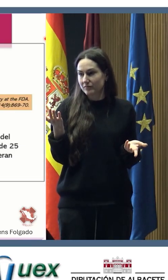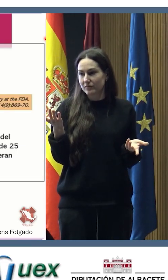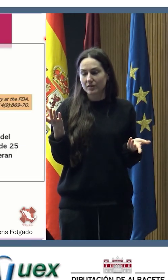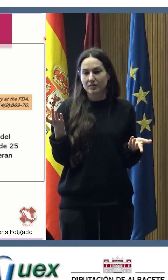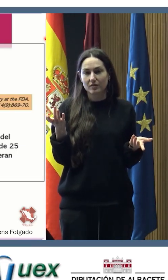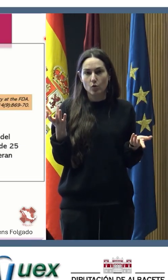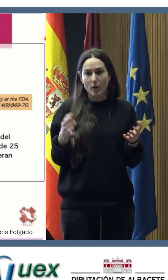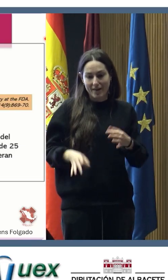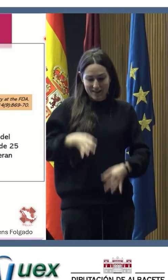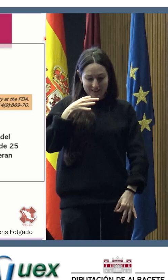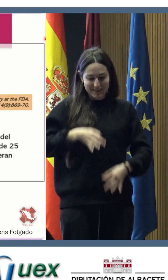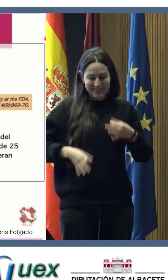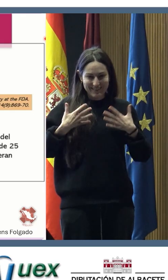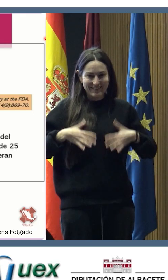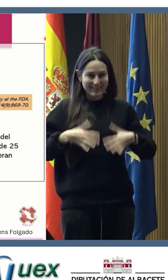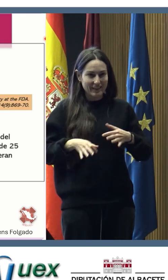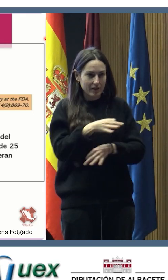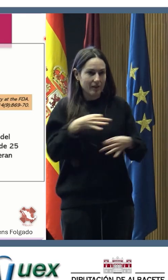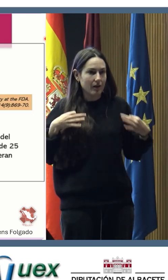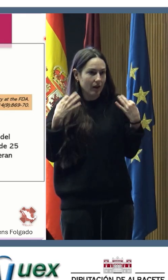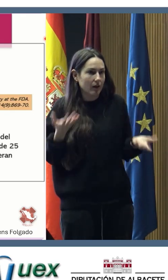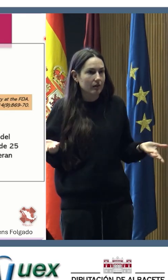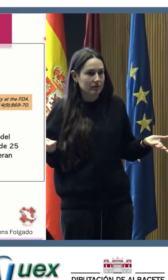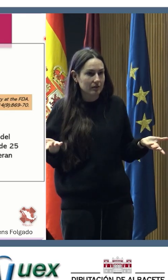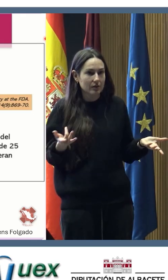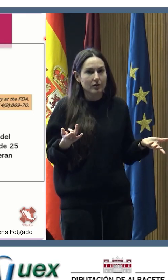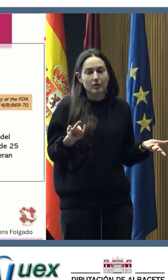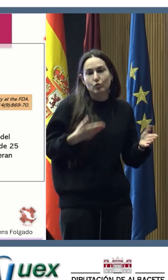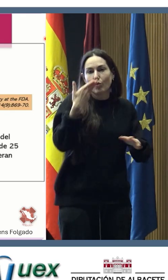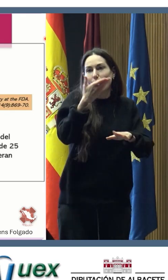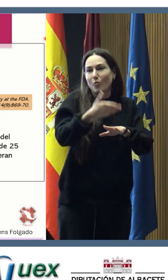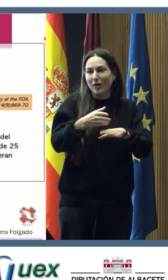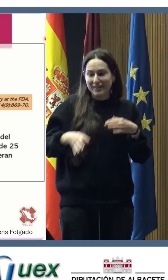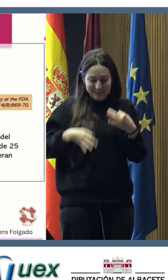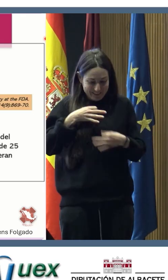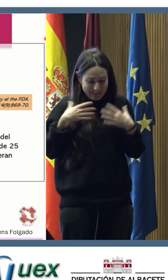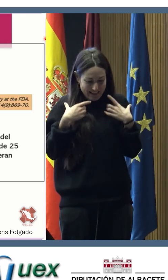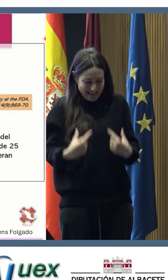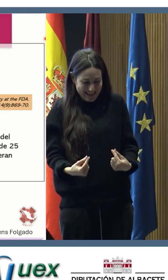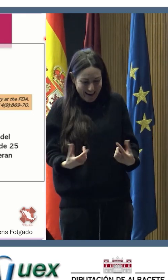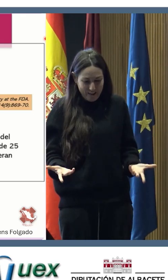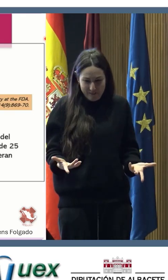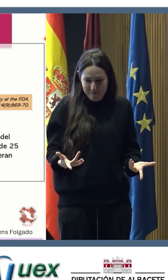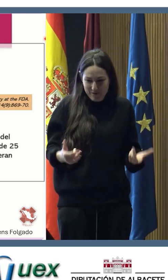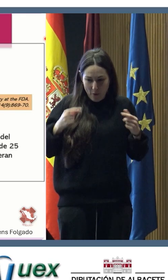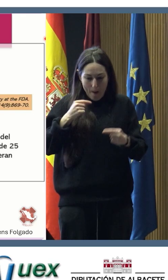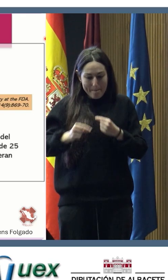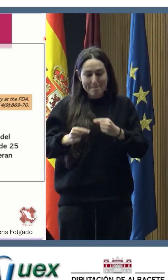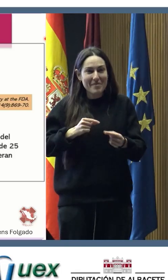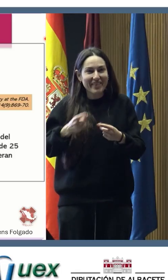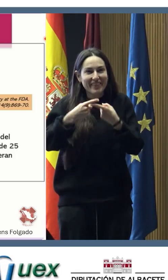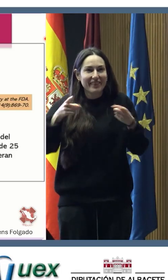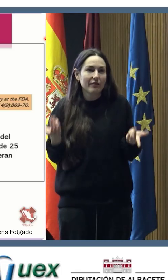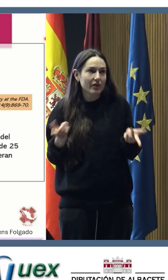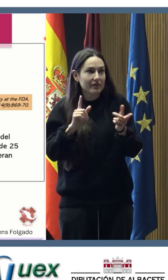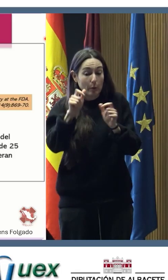¿no? Si tú vas a hacerte un traje y te lo dan de otro patrón, pues